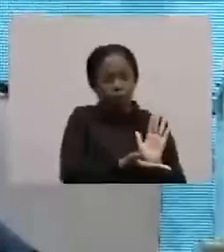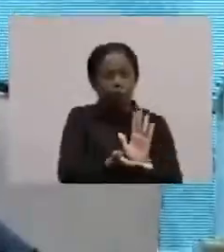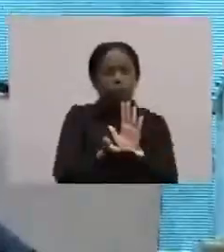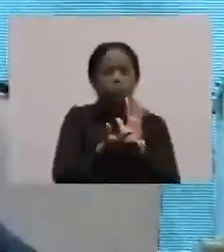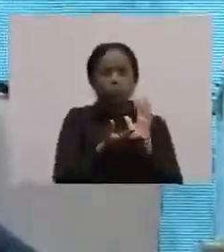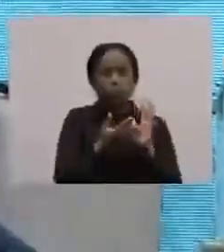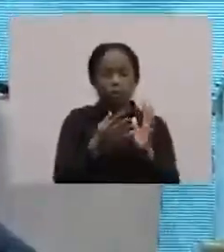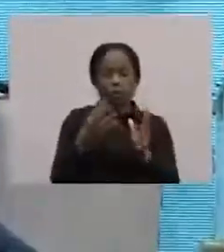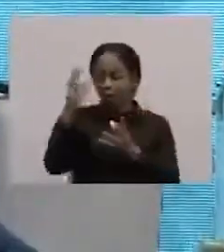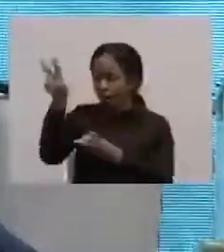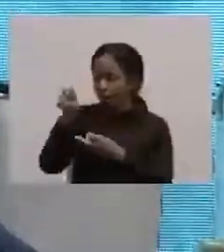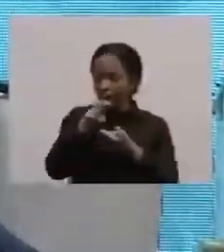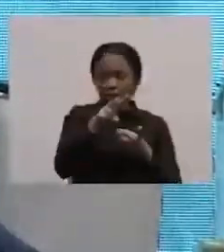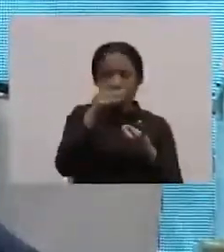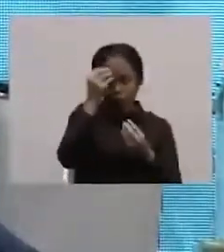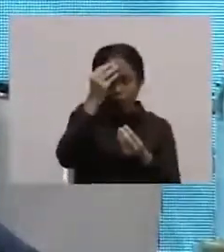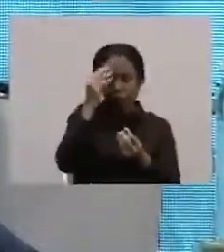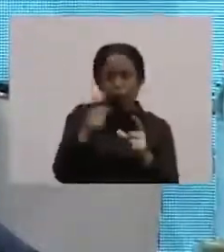informaciones correctas, que sean